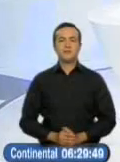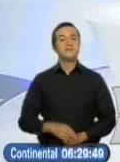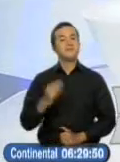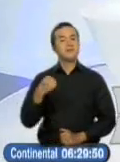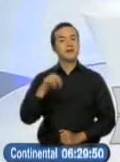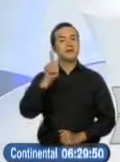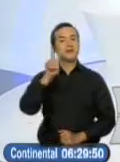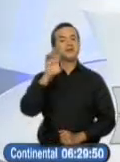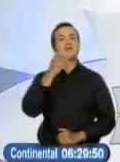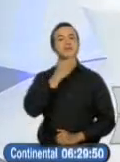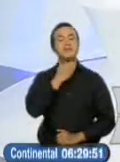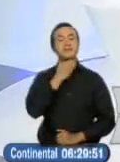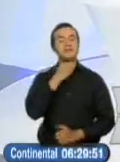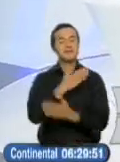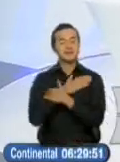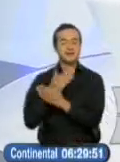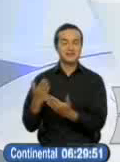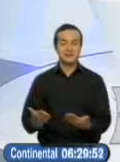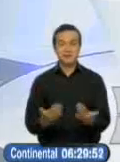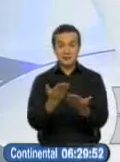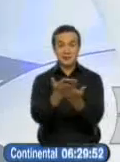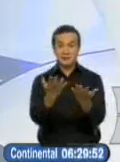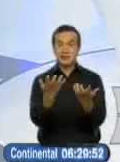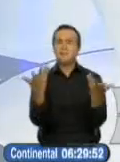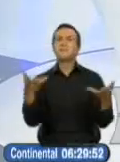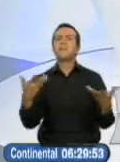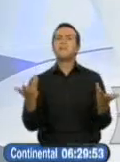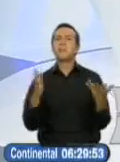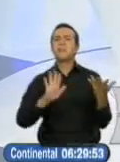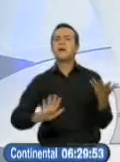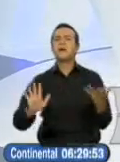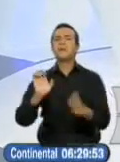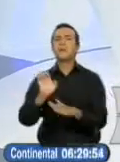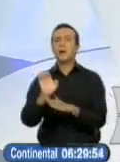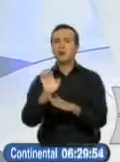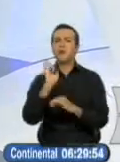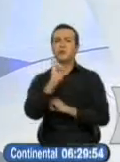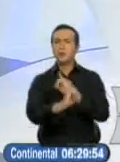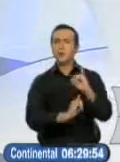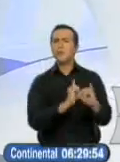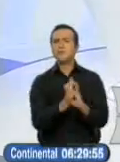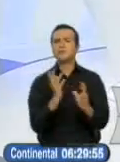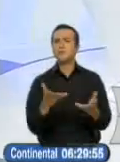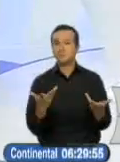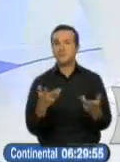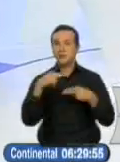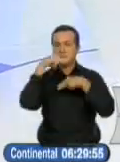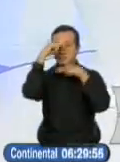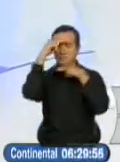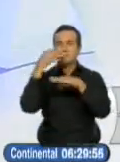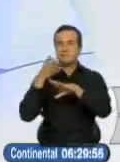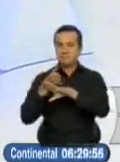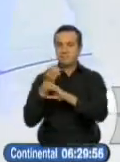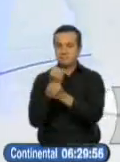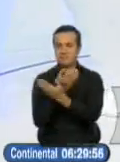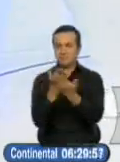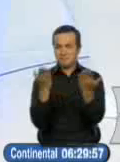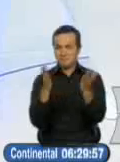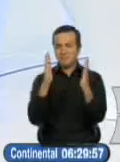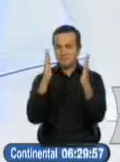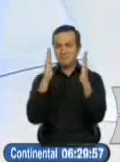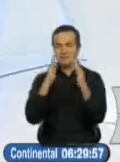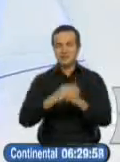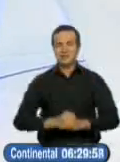Miércoles 2 de agosto, bienvenidas y bienvenidos. Usted quiere saber qué pasa en el Ecuador y en el resto del planeta, pues acompáñenos en esta propuesta informativa de Noticias